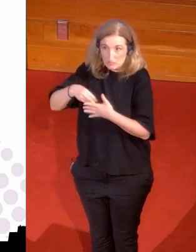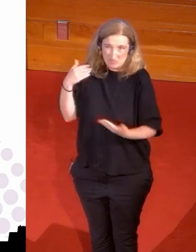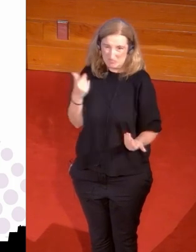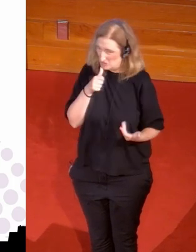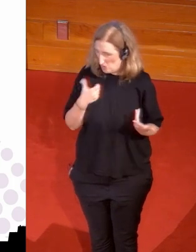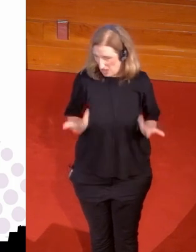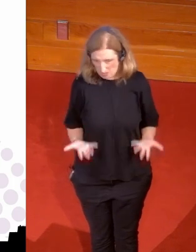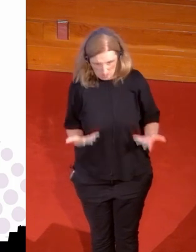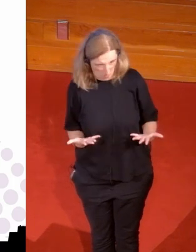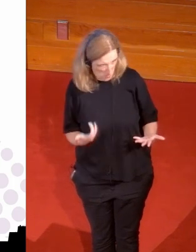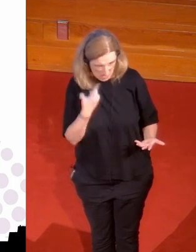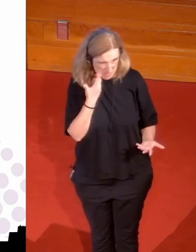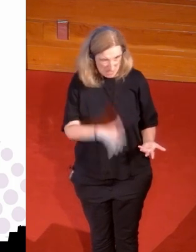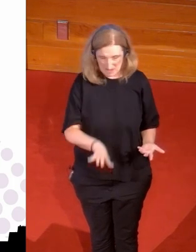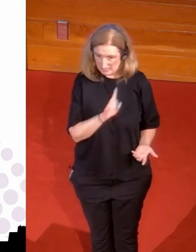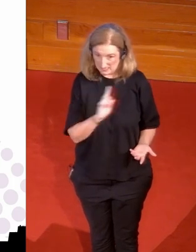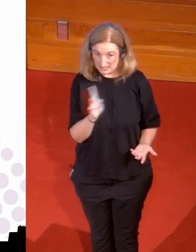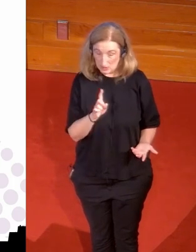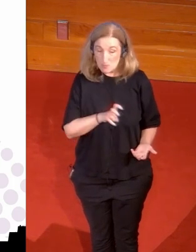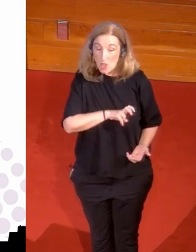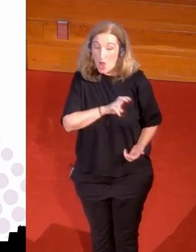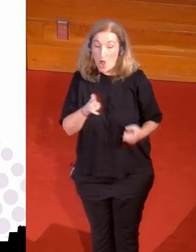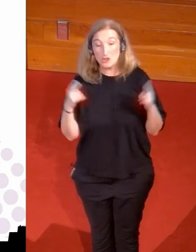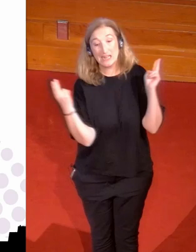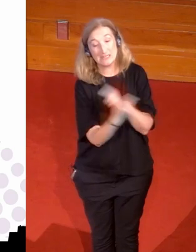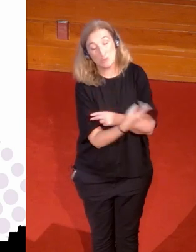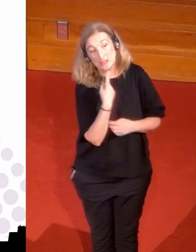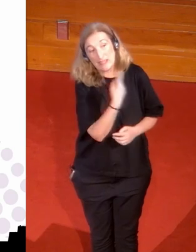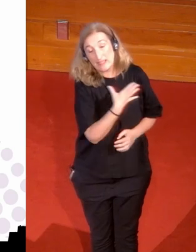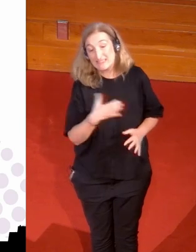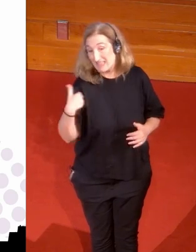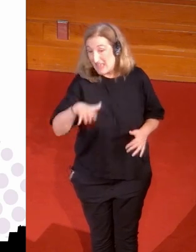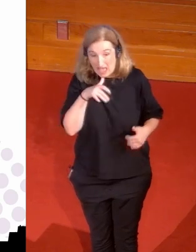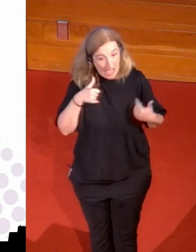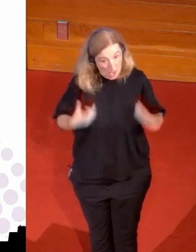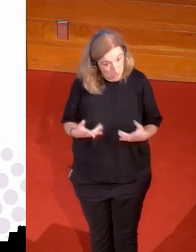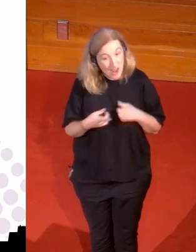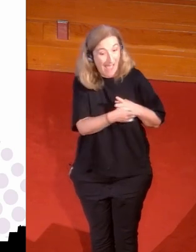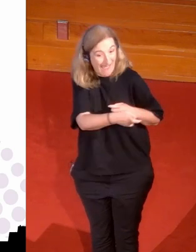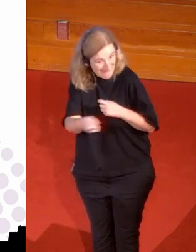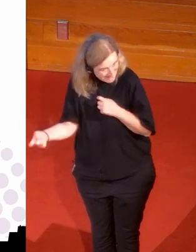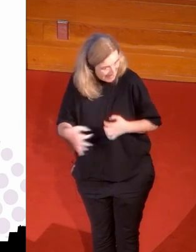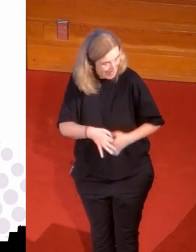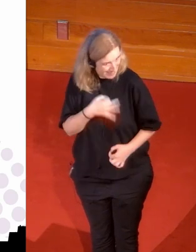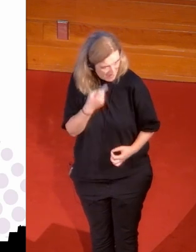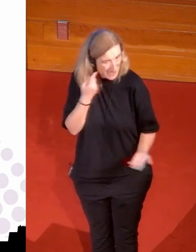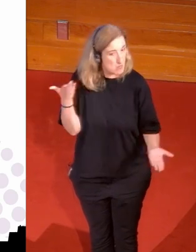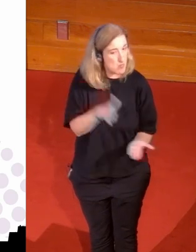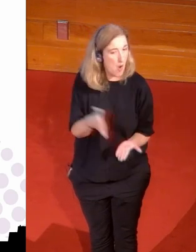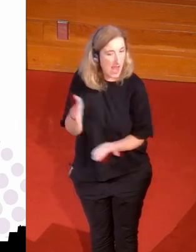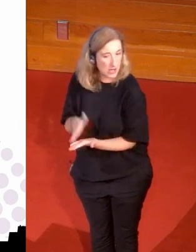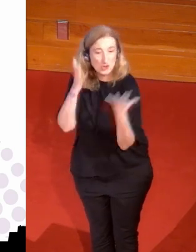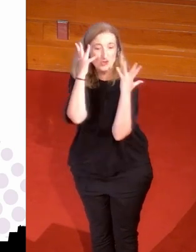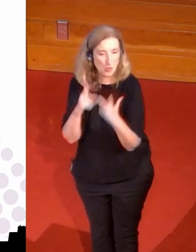a día de hoy no lo veo posible otra respuesta que te podría dar Es que de hecho ya están en guerra civil Porque si tú miras la cantidad de